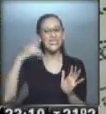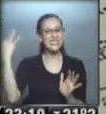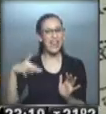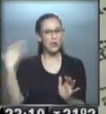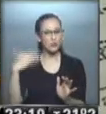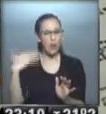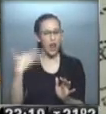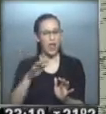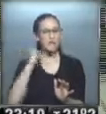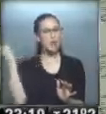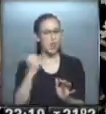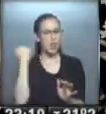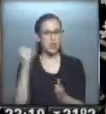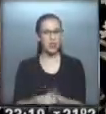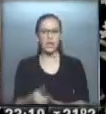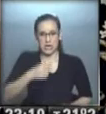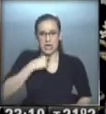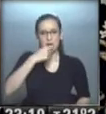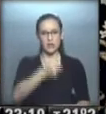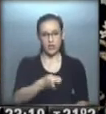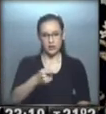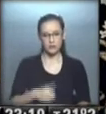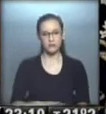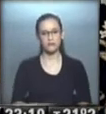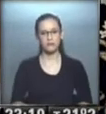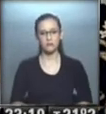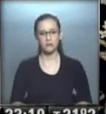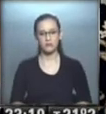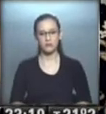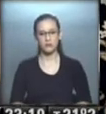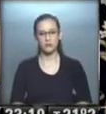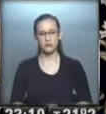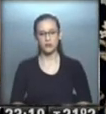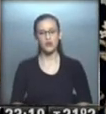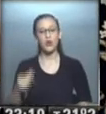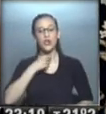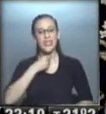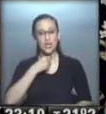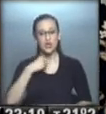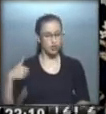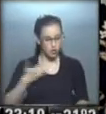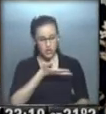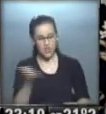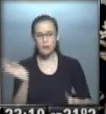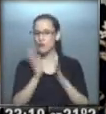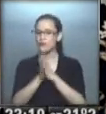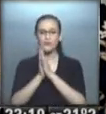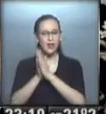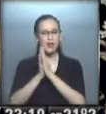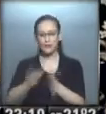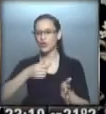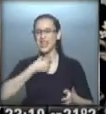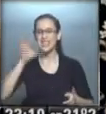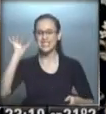comunicadores y artistas. Yo espero y deseo que la sociedad tenga afán por nutrirse de